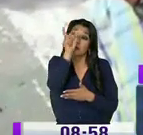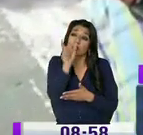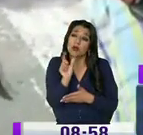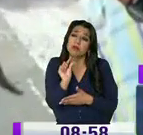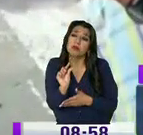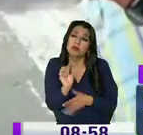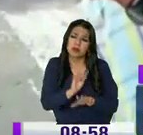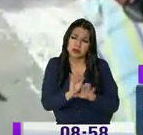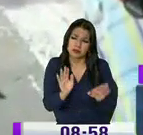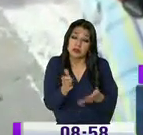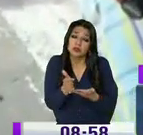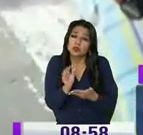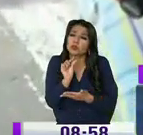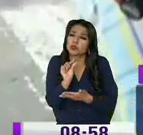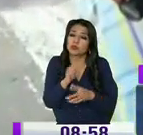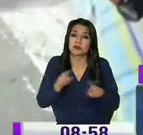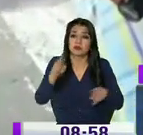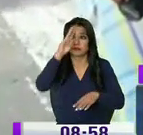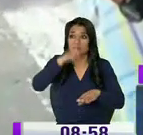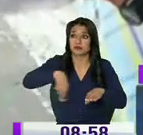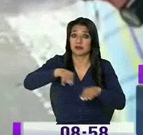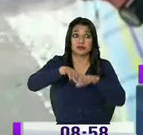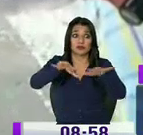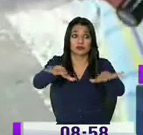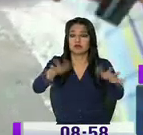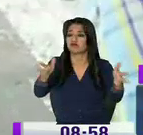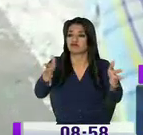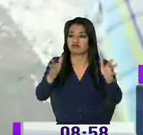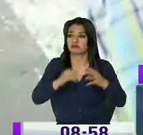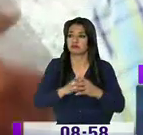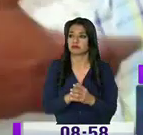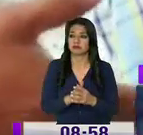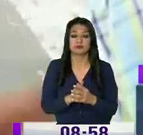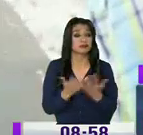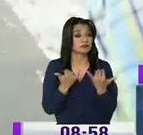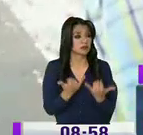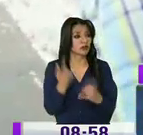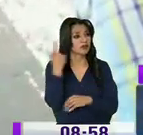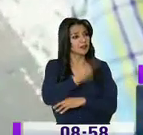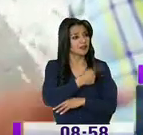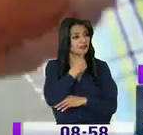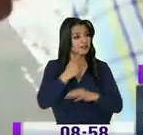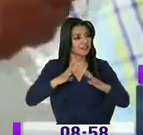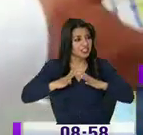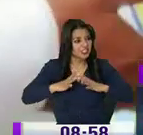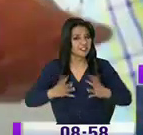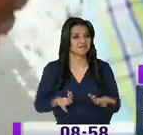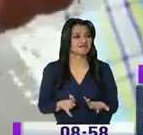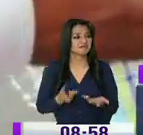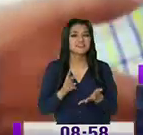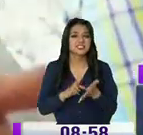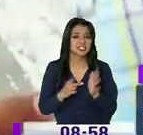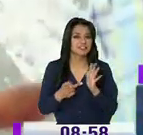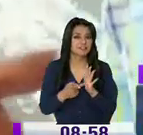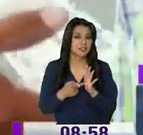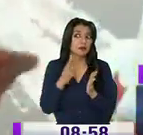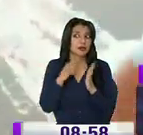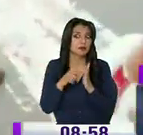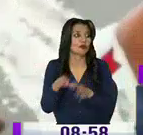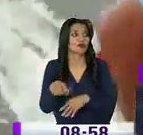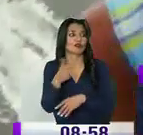pero a nivel nacional ausente. Estamos en un día de feriado. En otro feriado esto